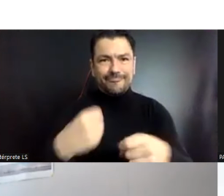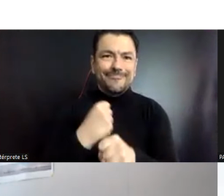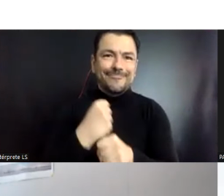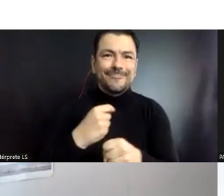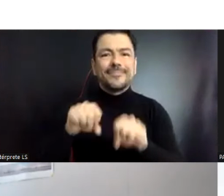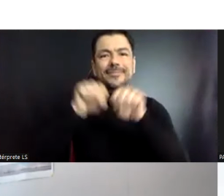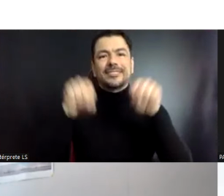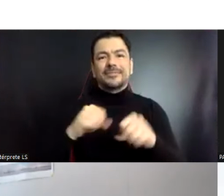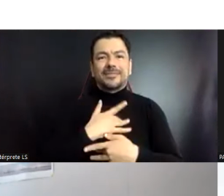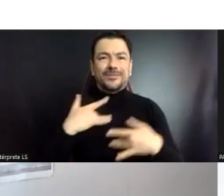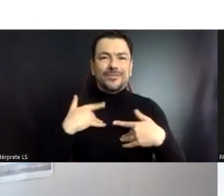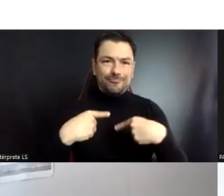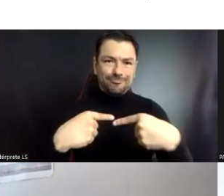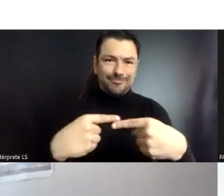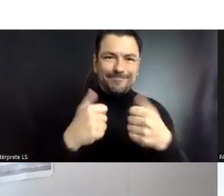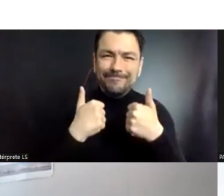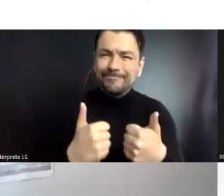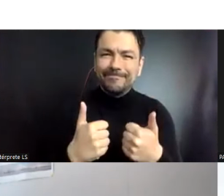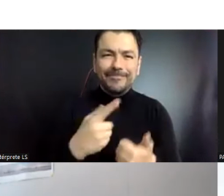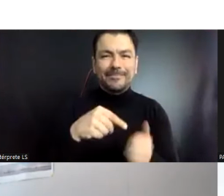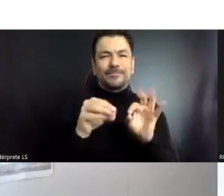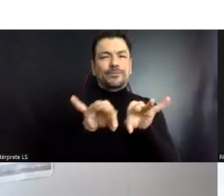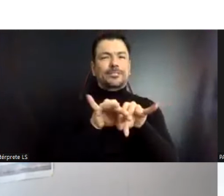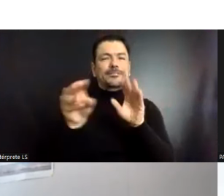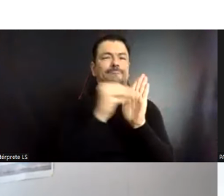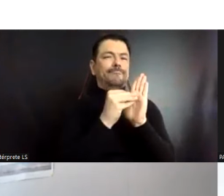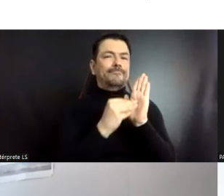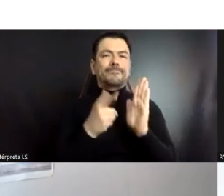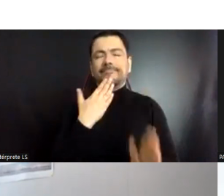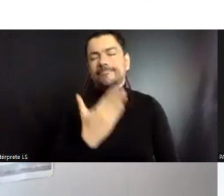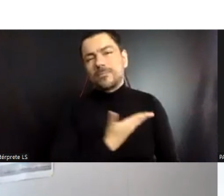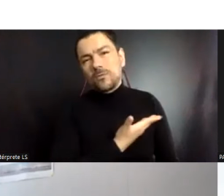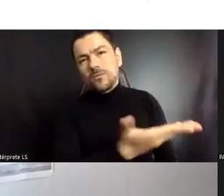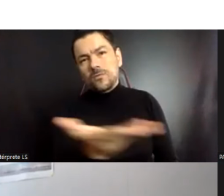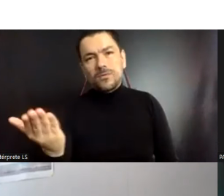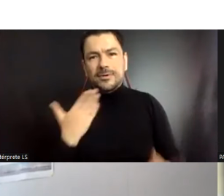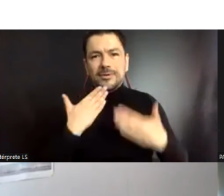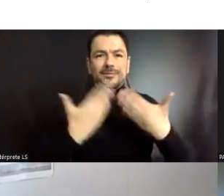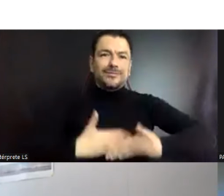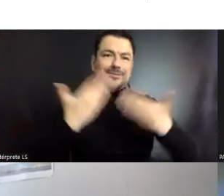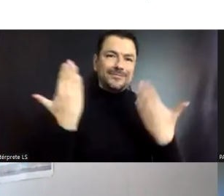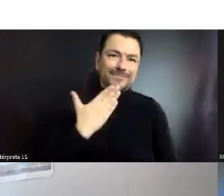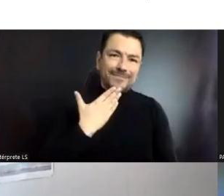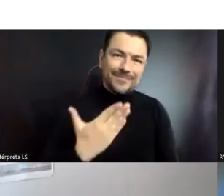ciertamente más que nunca en el mundo entero. Gracias a todos. Que tengan un buen día, buenos días, buenas tardes, buenas noches.